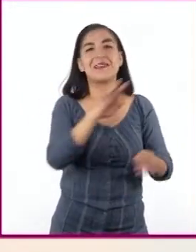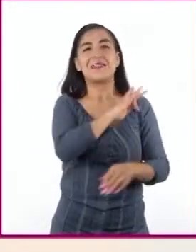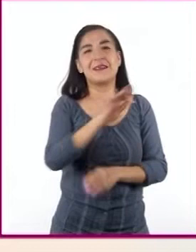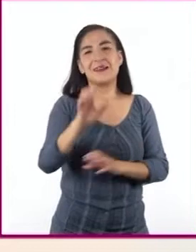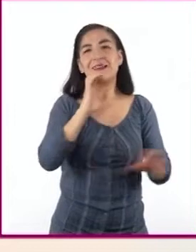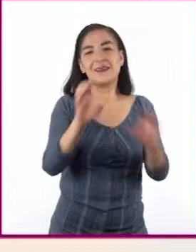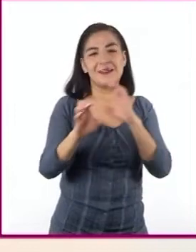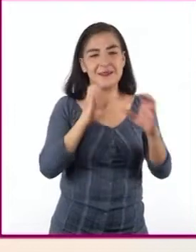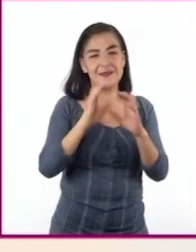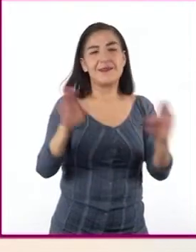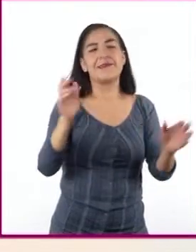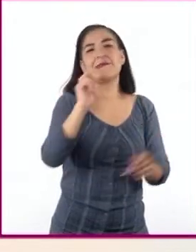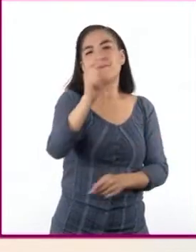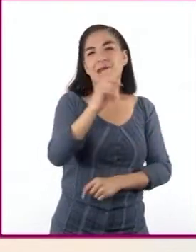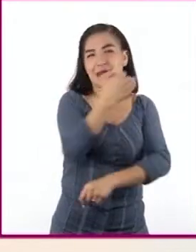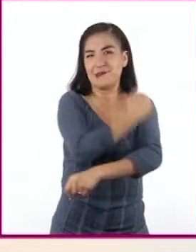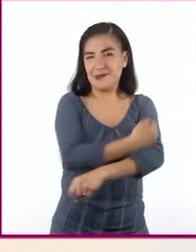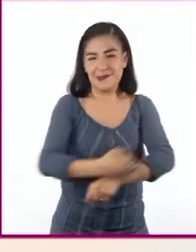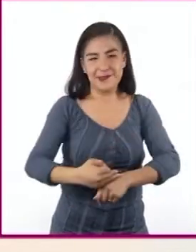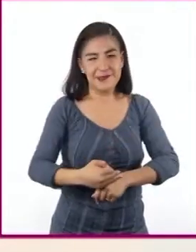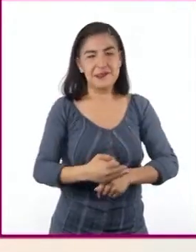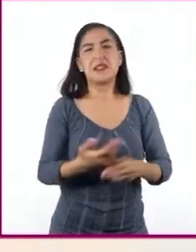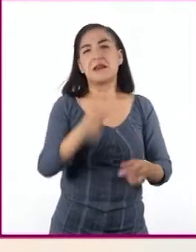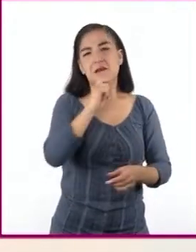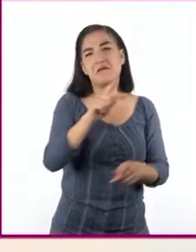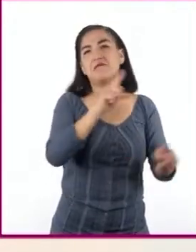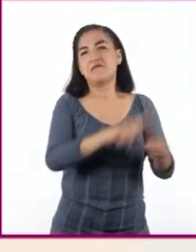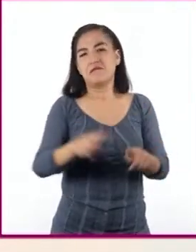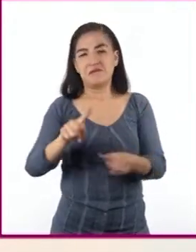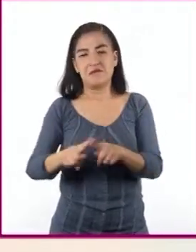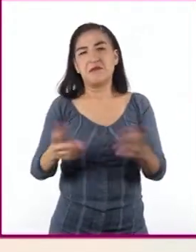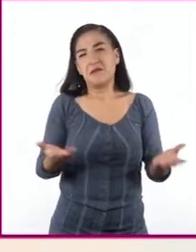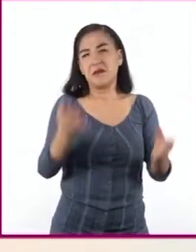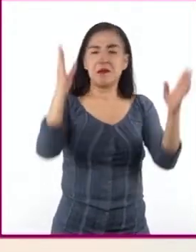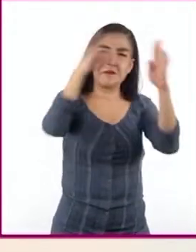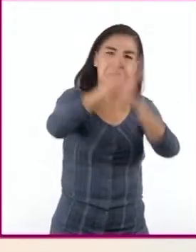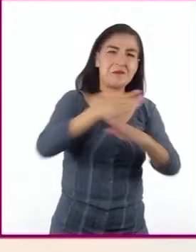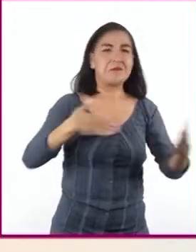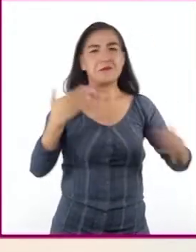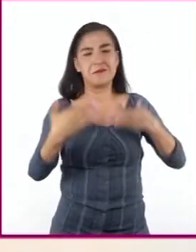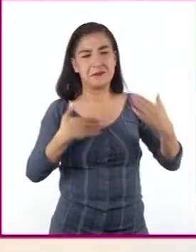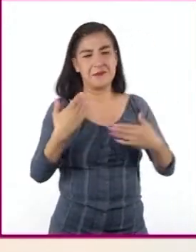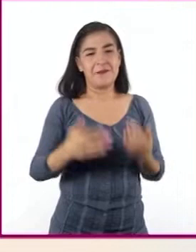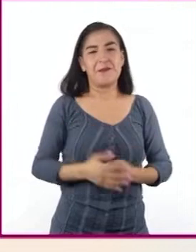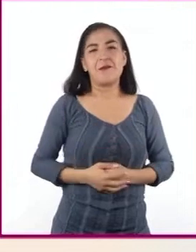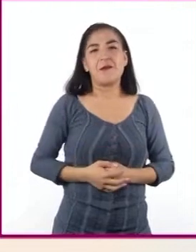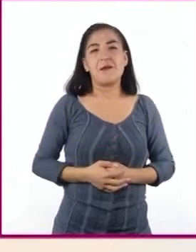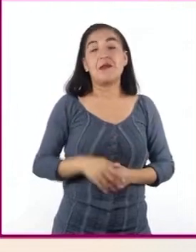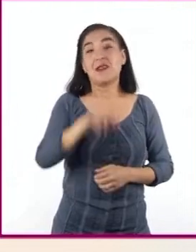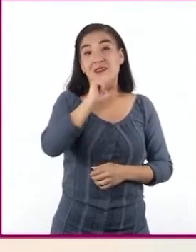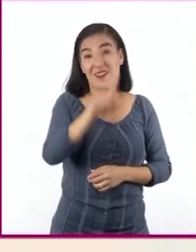comunicarse con sus familiares y entretenimiento. Sin embargo, también